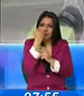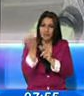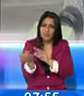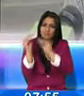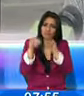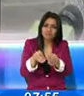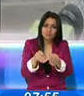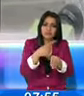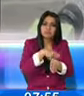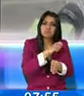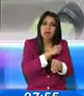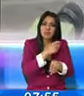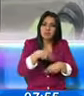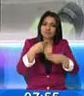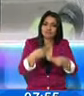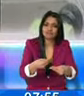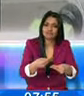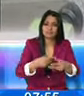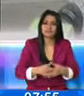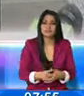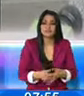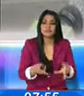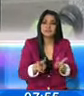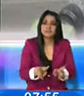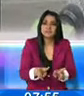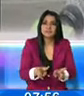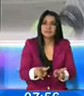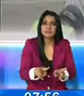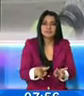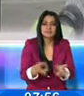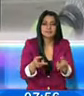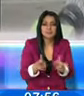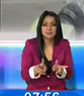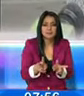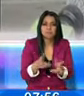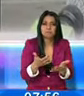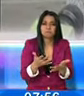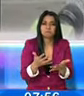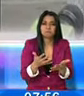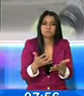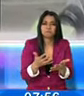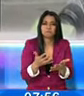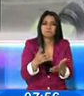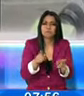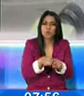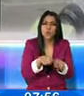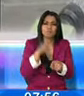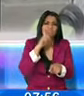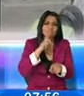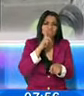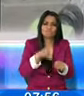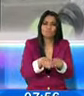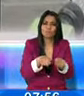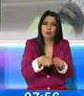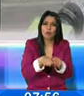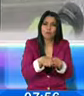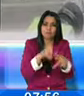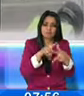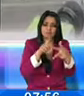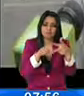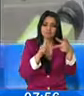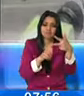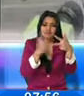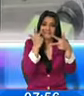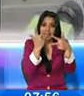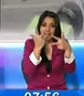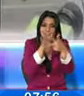el legado español y también, evidentemente, el aporte afro. Es decir, son el